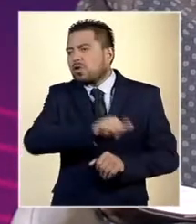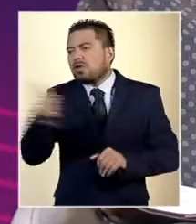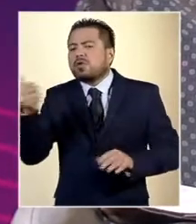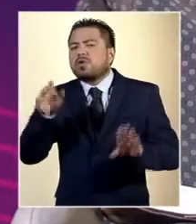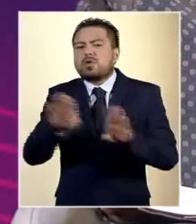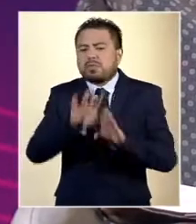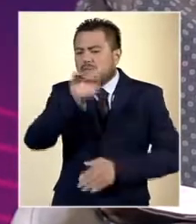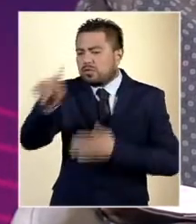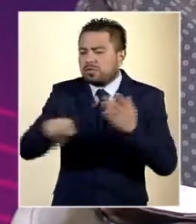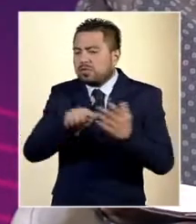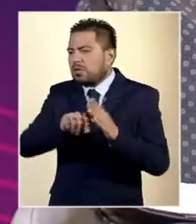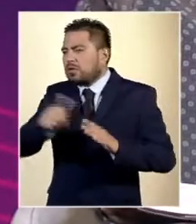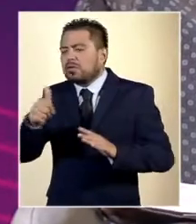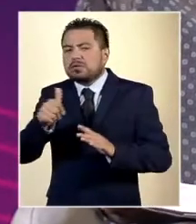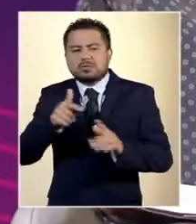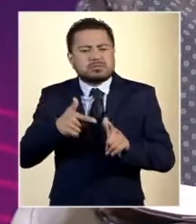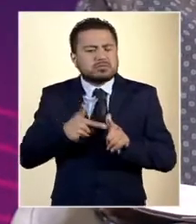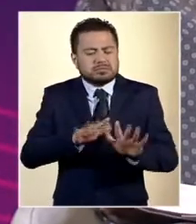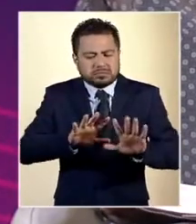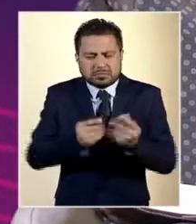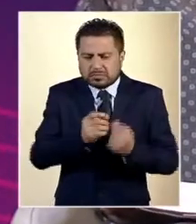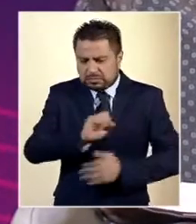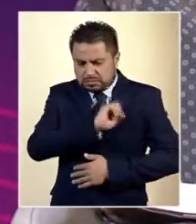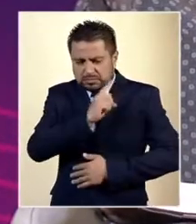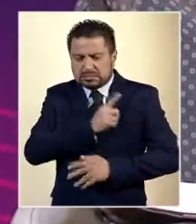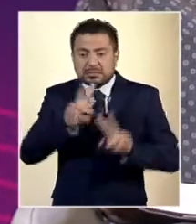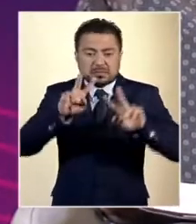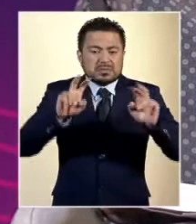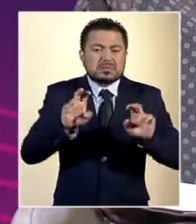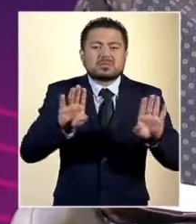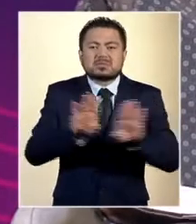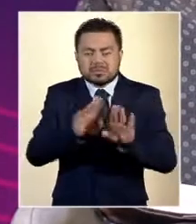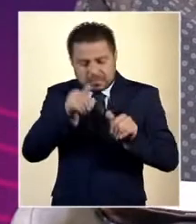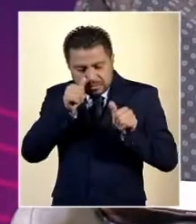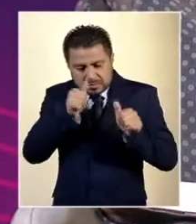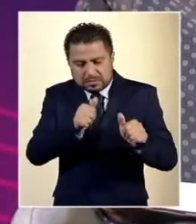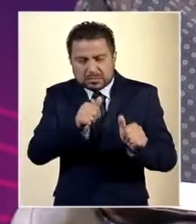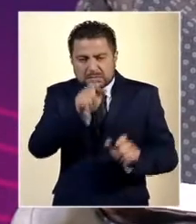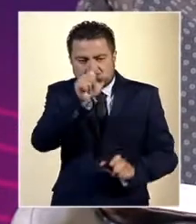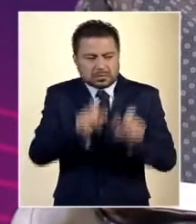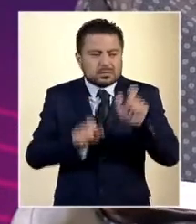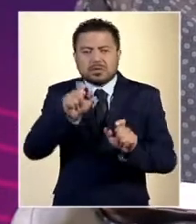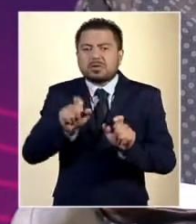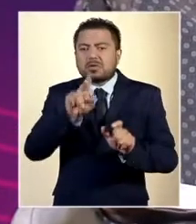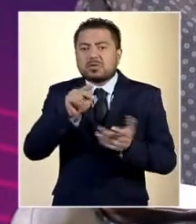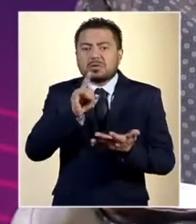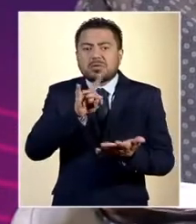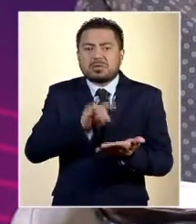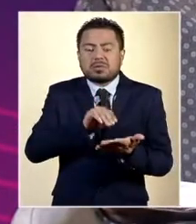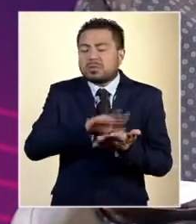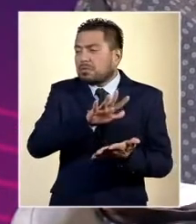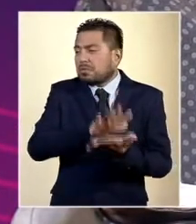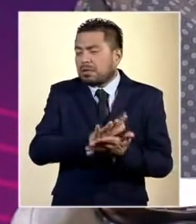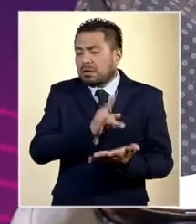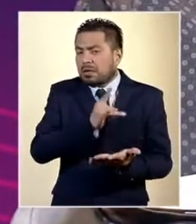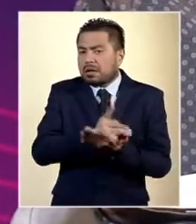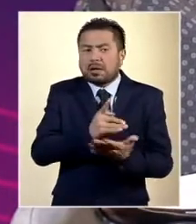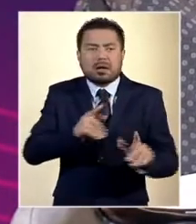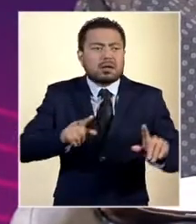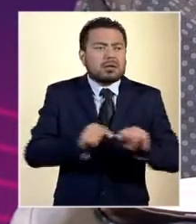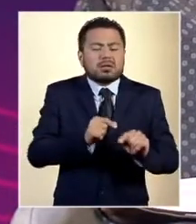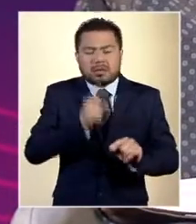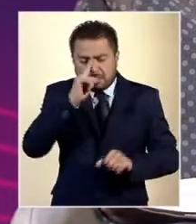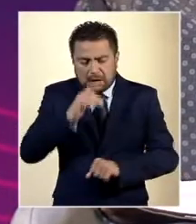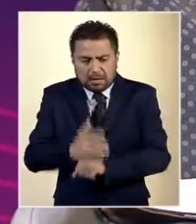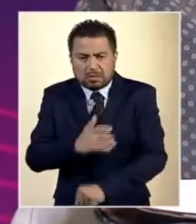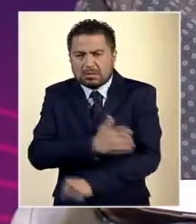como los otros espacios. Un tema en seguimiento de salud, un tema, por ejemplo, en seguimiento de identidad. No basta con brindar, por ejemplo, el acompañamiento